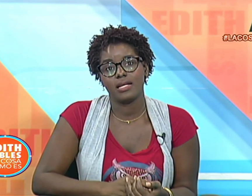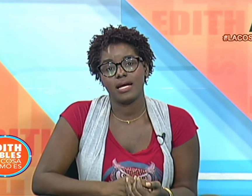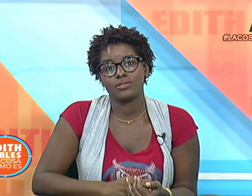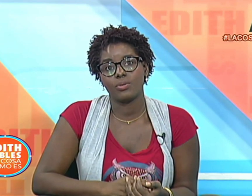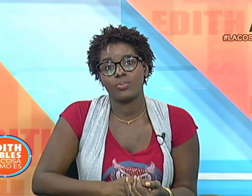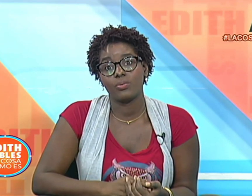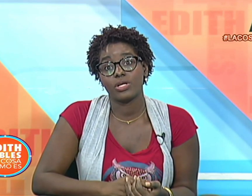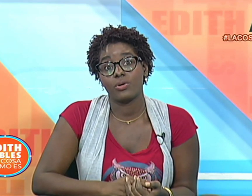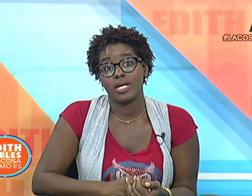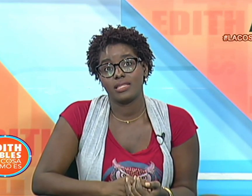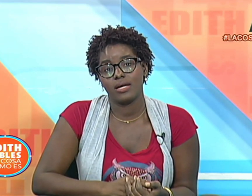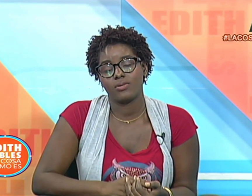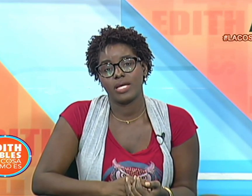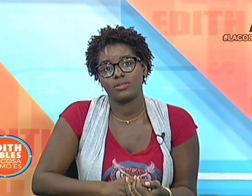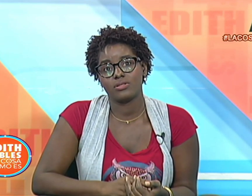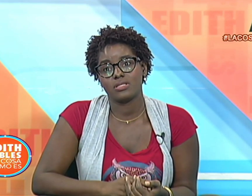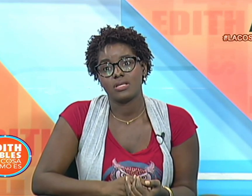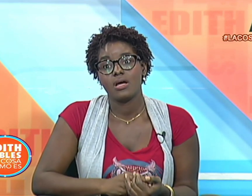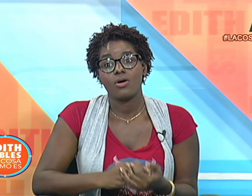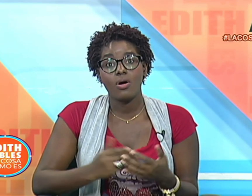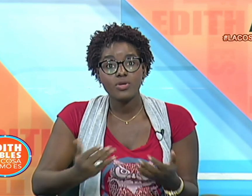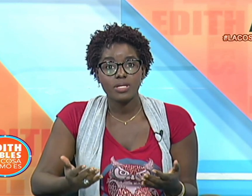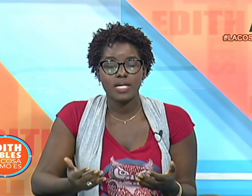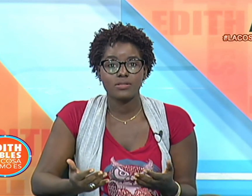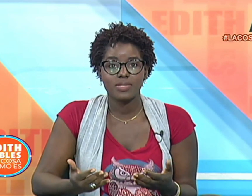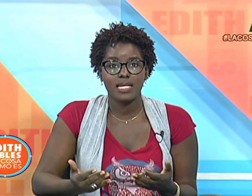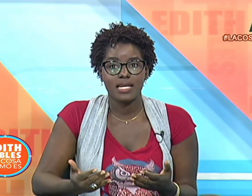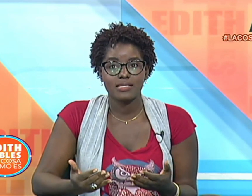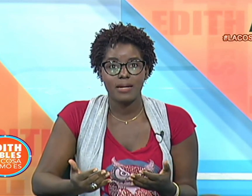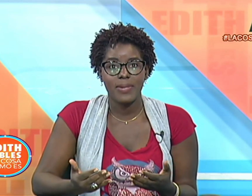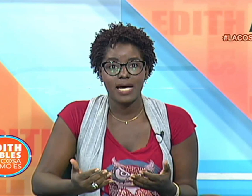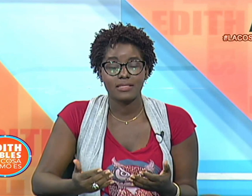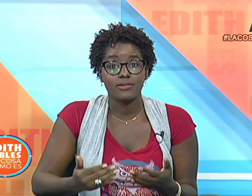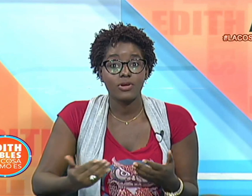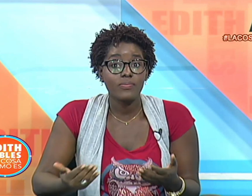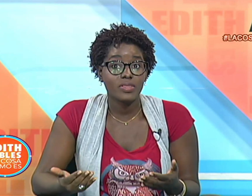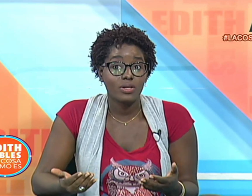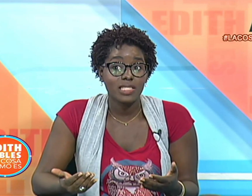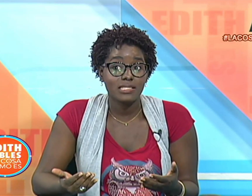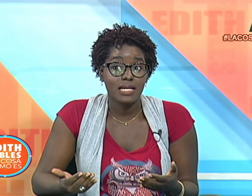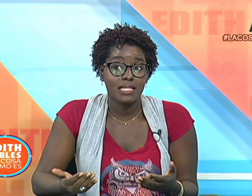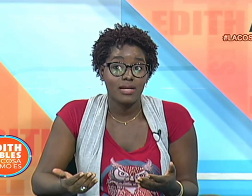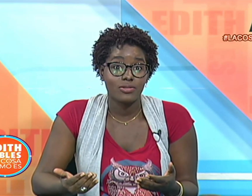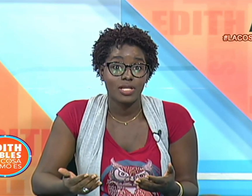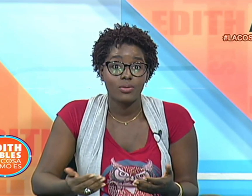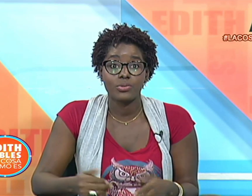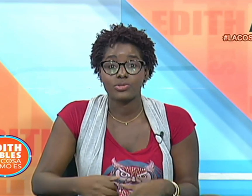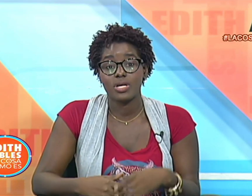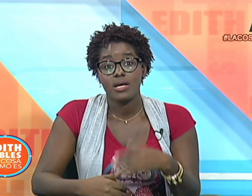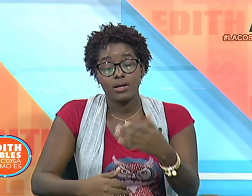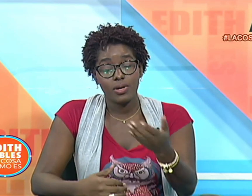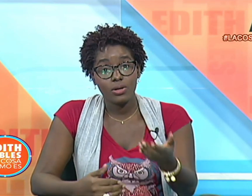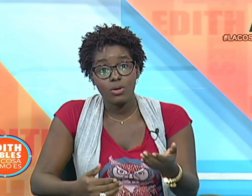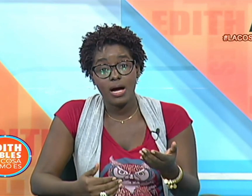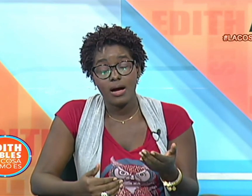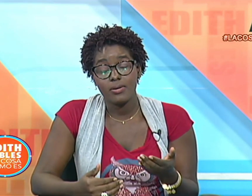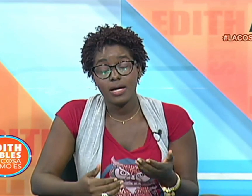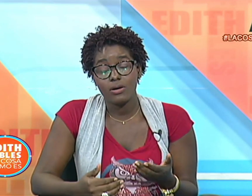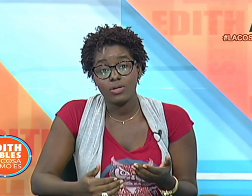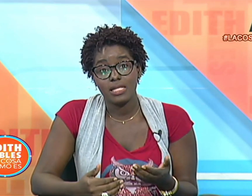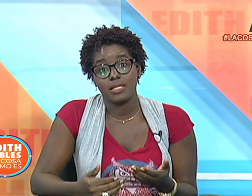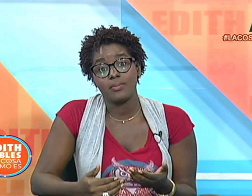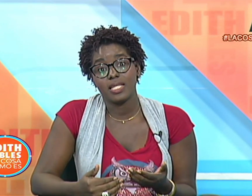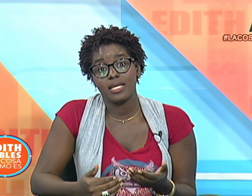gasto público en deuda entonces cómo se va a subsanar esa parte donde donde saldrán los recursos recuerdo que